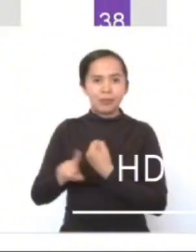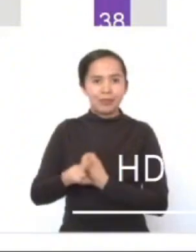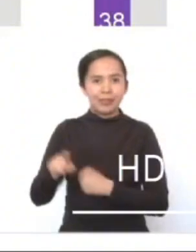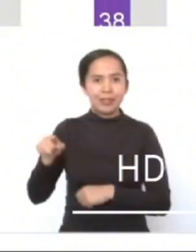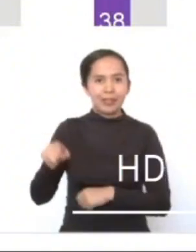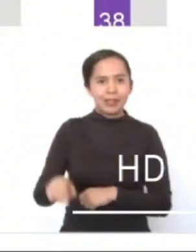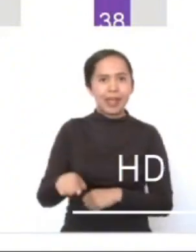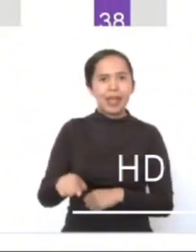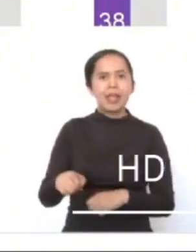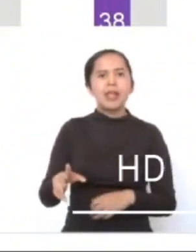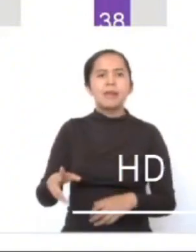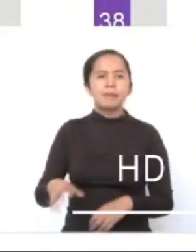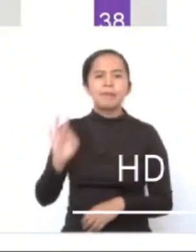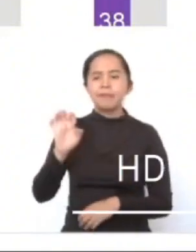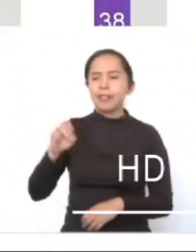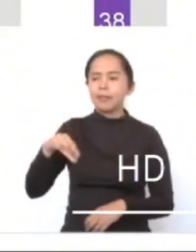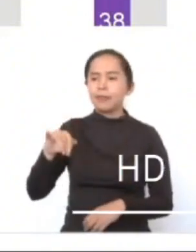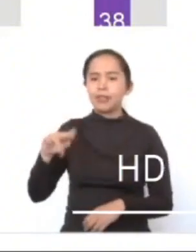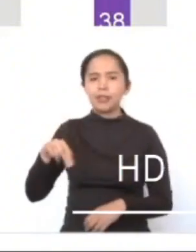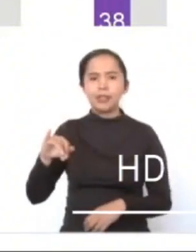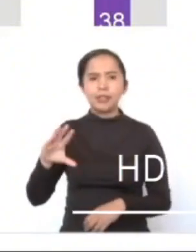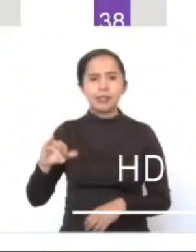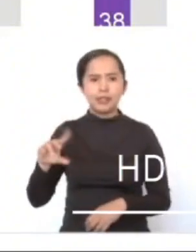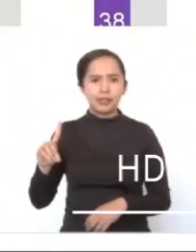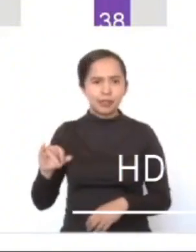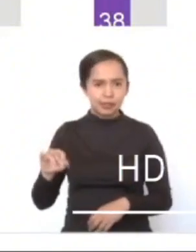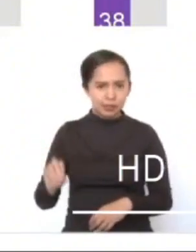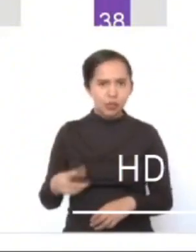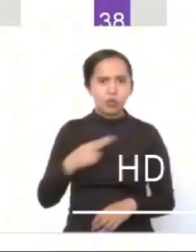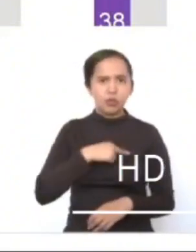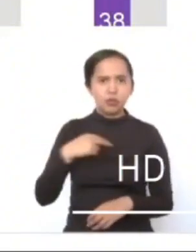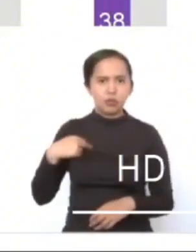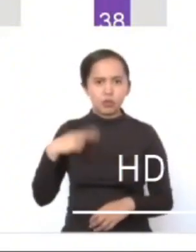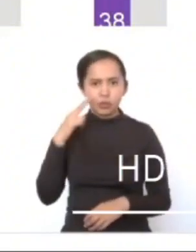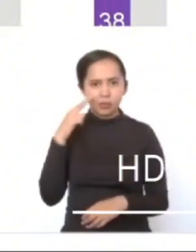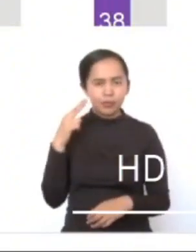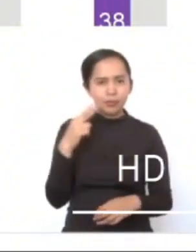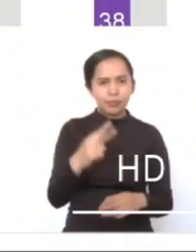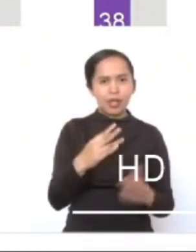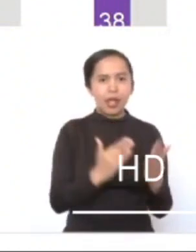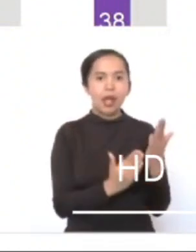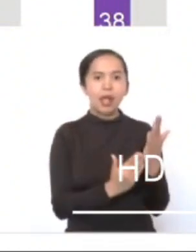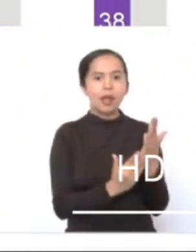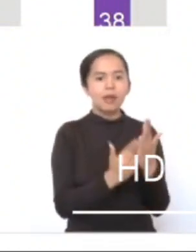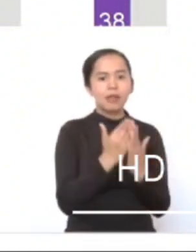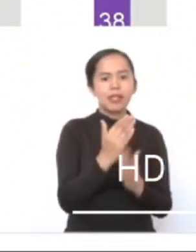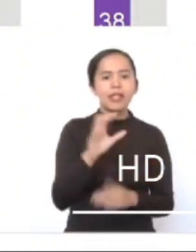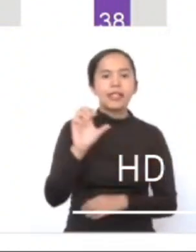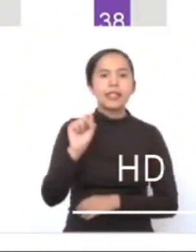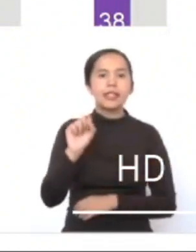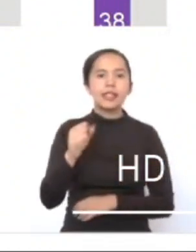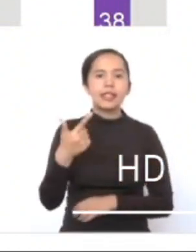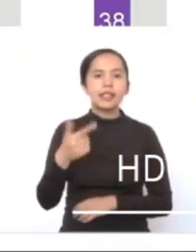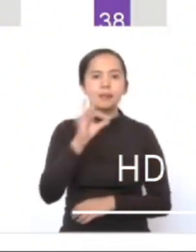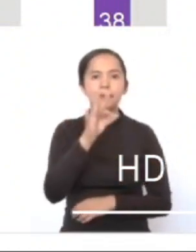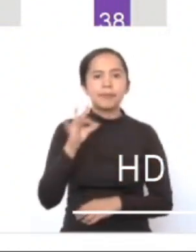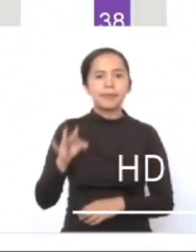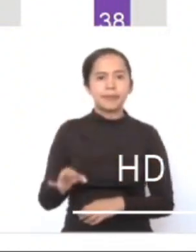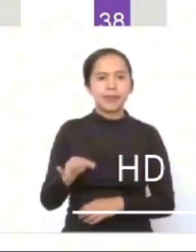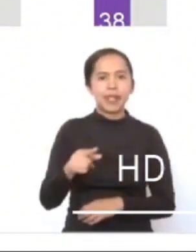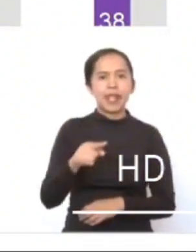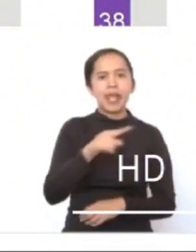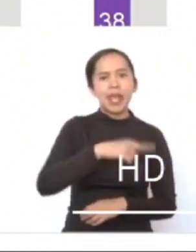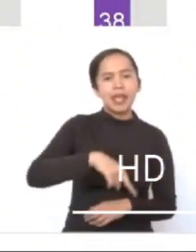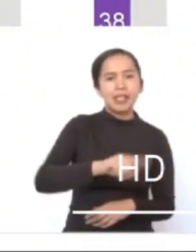delictiva del delito de feminicidio, hemos logrado un aumento del 67% en el número